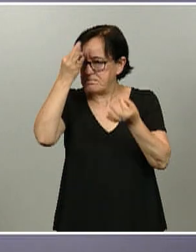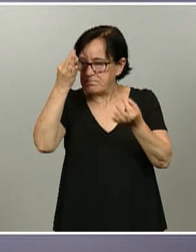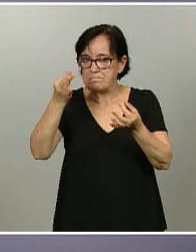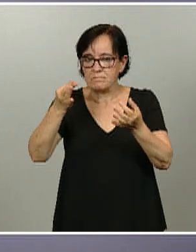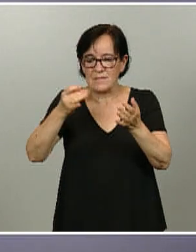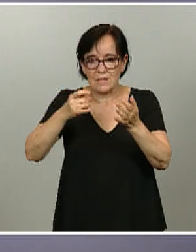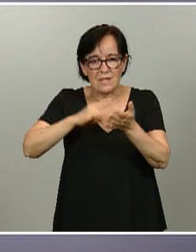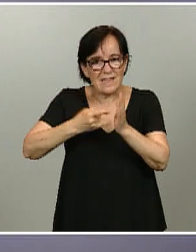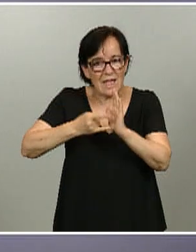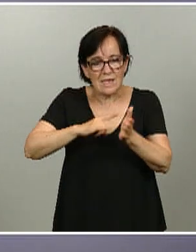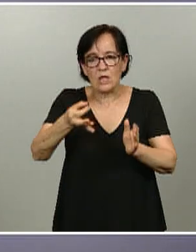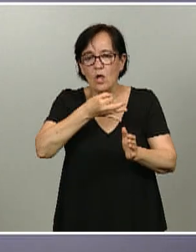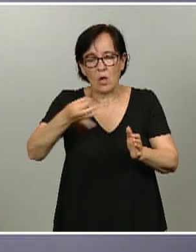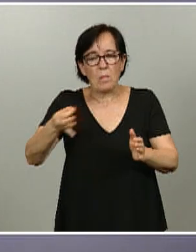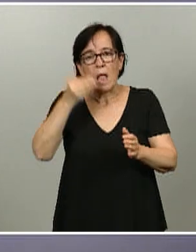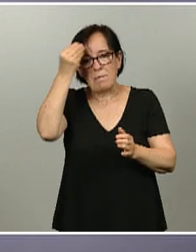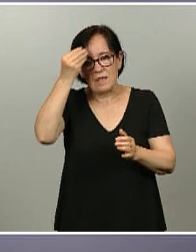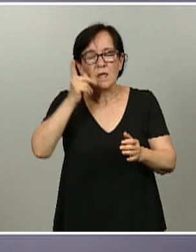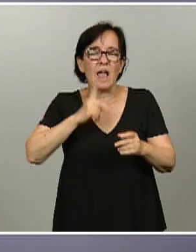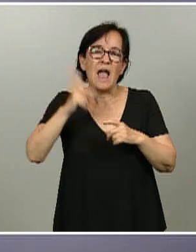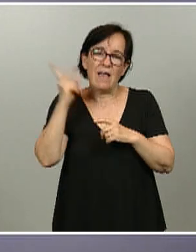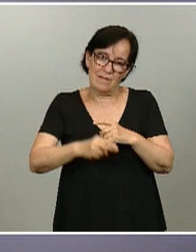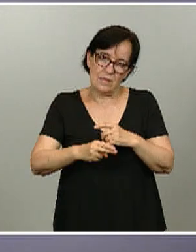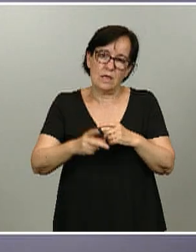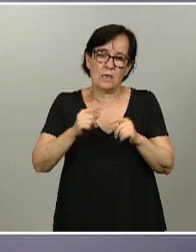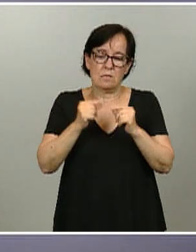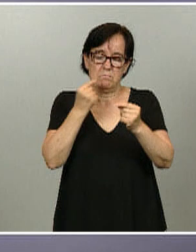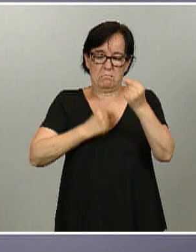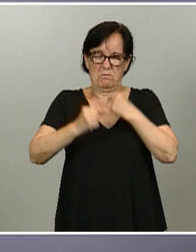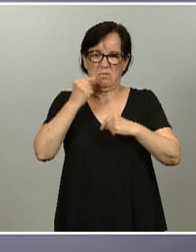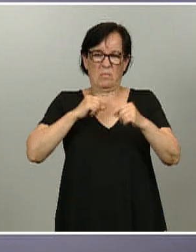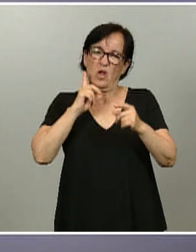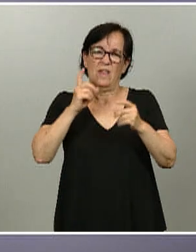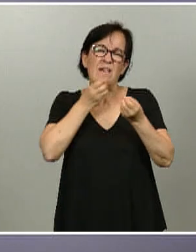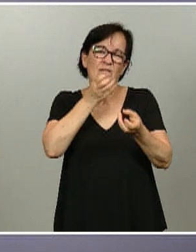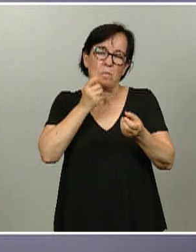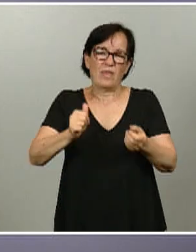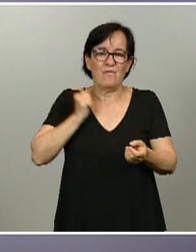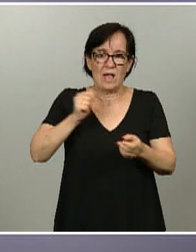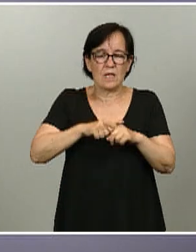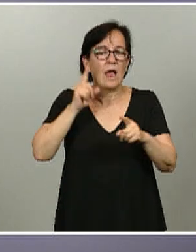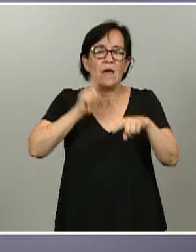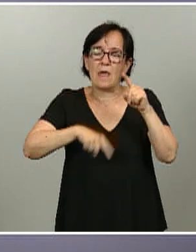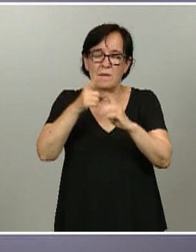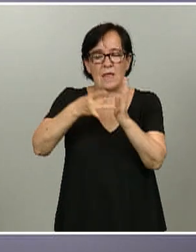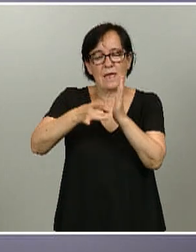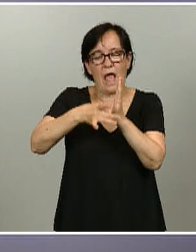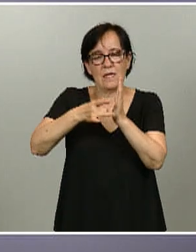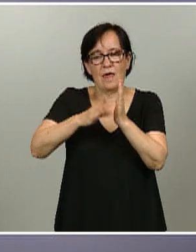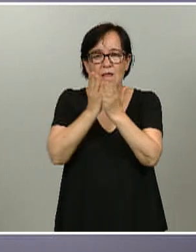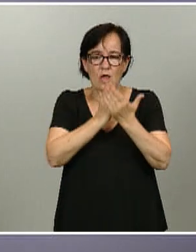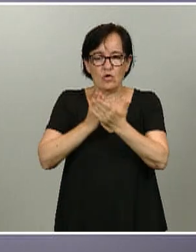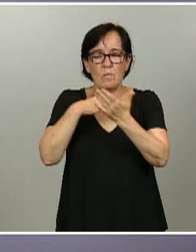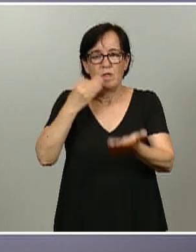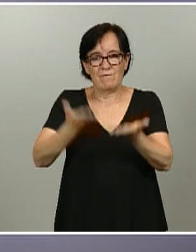considerarlo, pues evitaremos que nos intoxique con información falsa. Dependerá de la calidad del estudio el poder valorarlo o no.